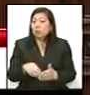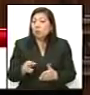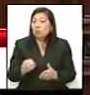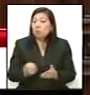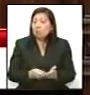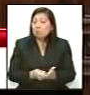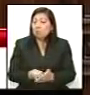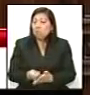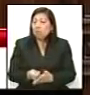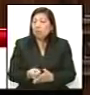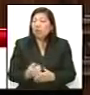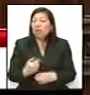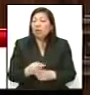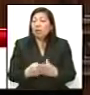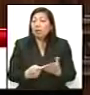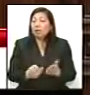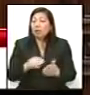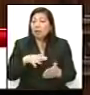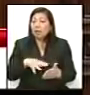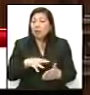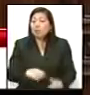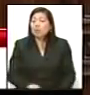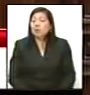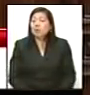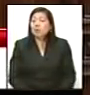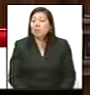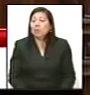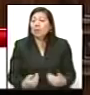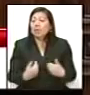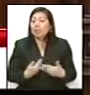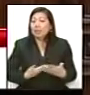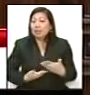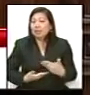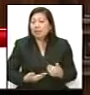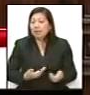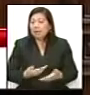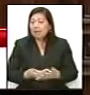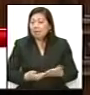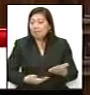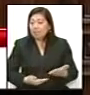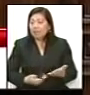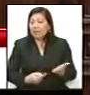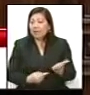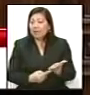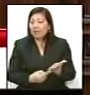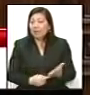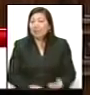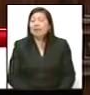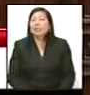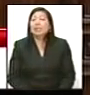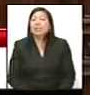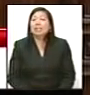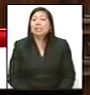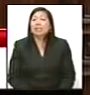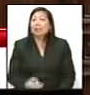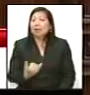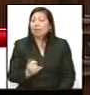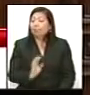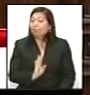montos en función a los estudios contenidos en los expedientes técnicos. Ahora